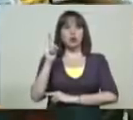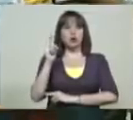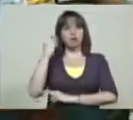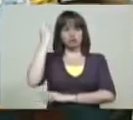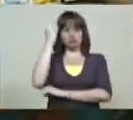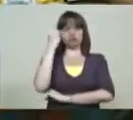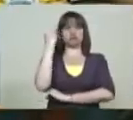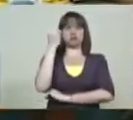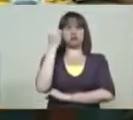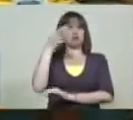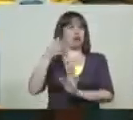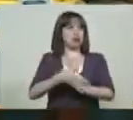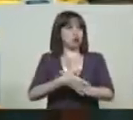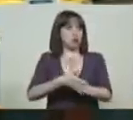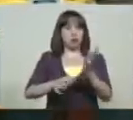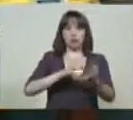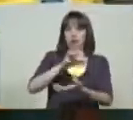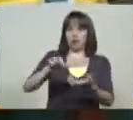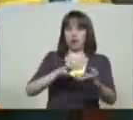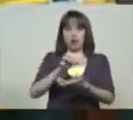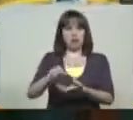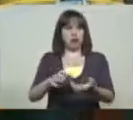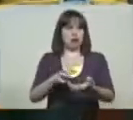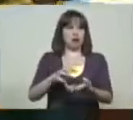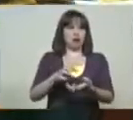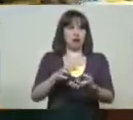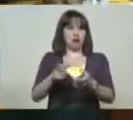pensé que se había armado una trifulca en la tarima.